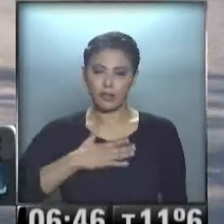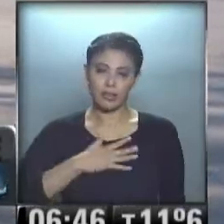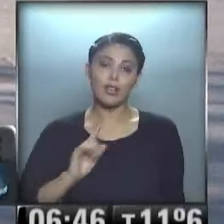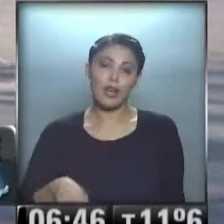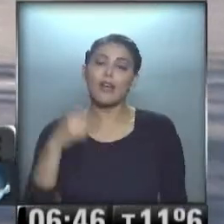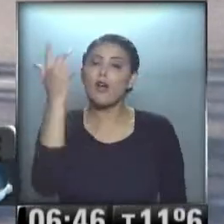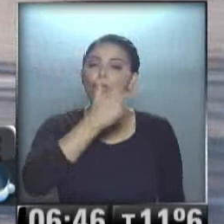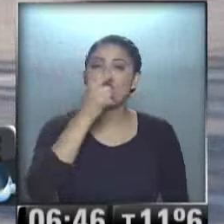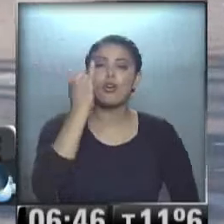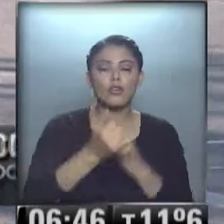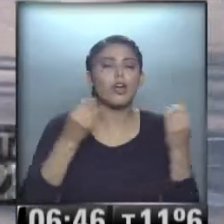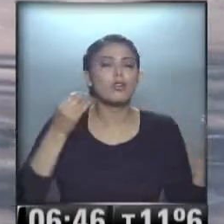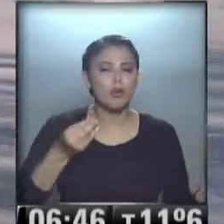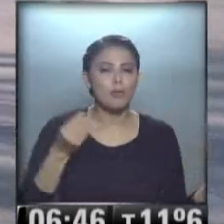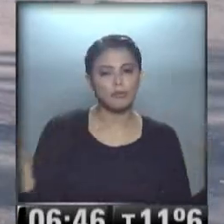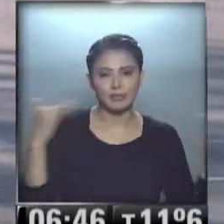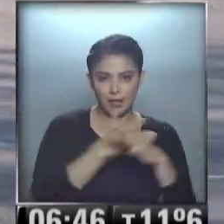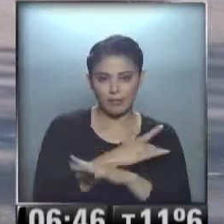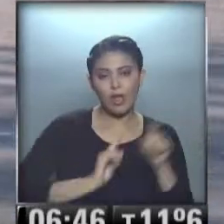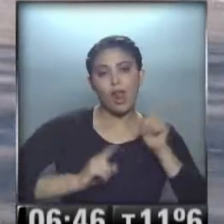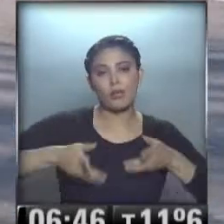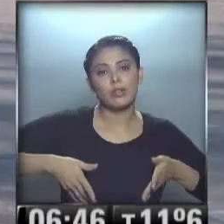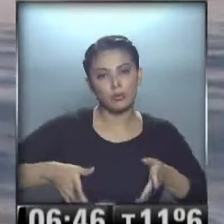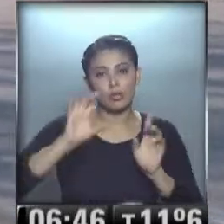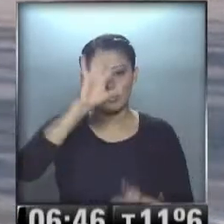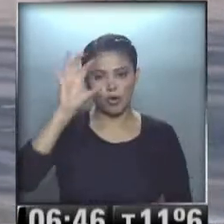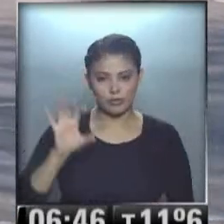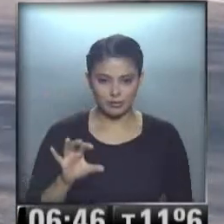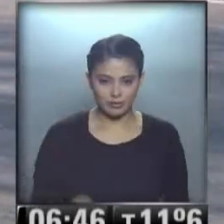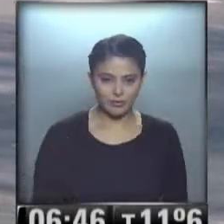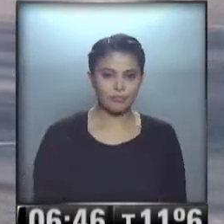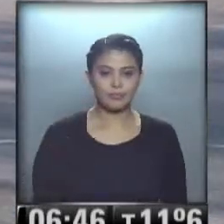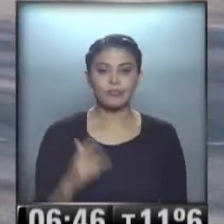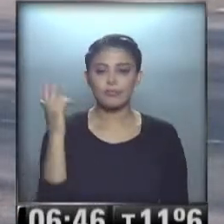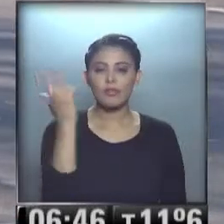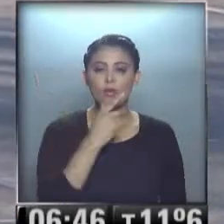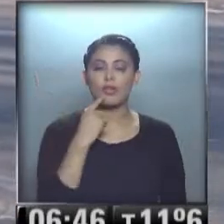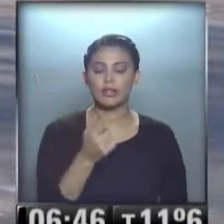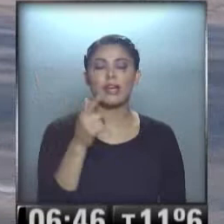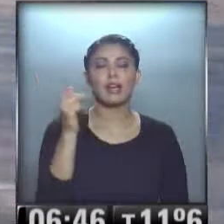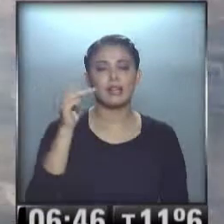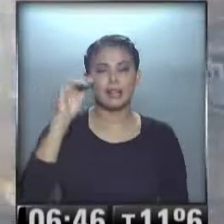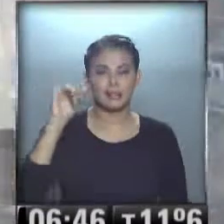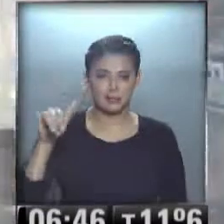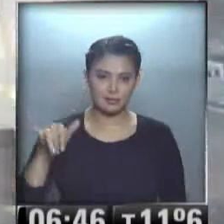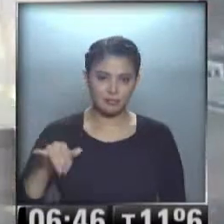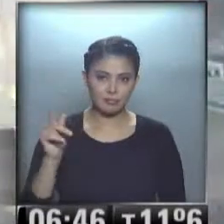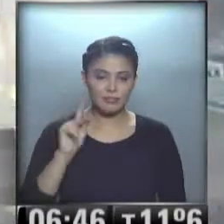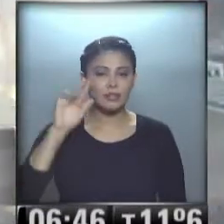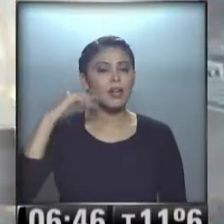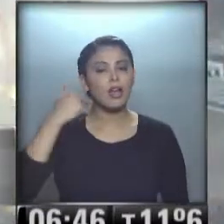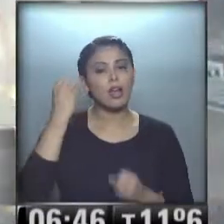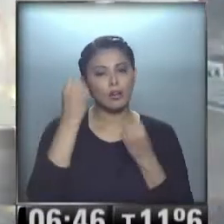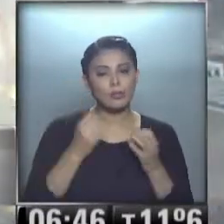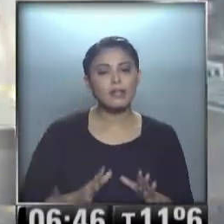Hugo Palamar ahora nos cuenta el tránsito en las rutas nacionales y provinciales. Cómo no, Karina y Naye, vamos a comenzar entonces. Vemos como todavía